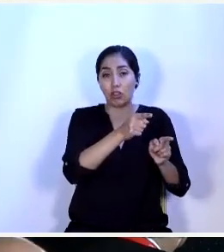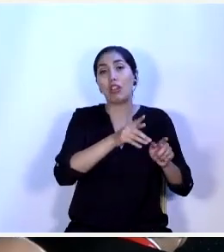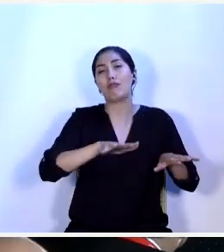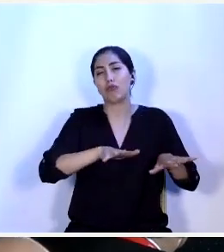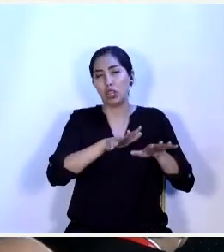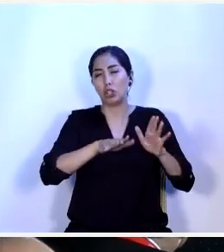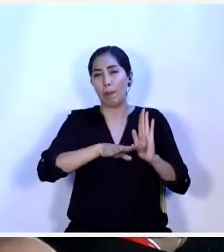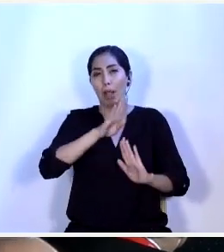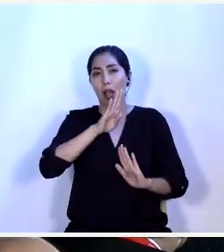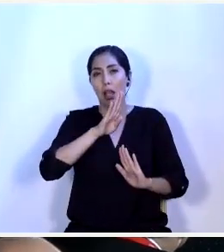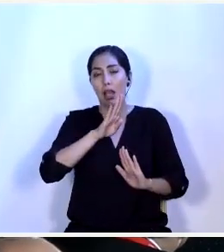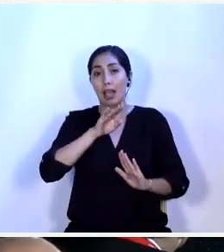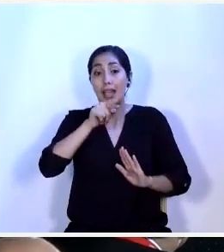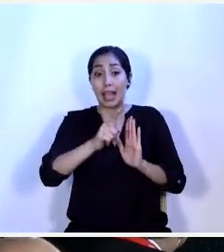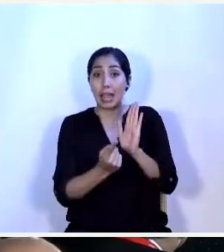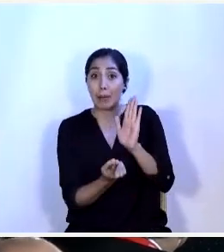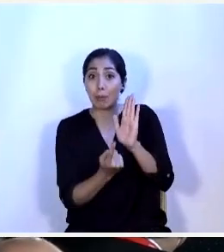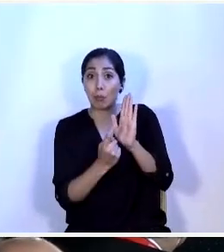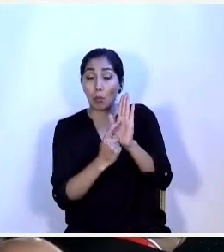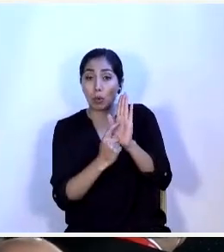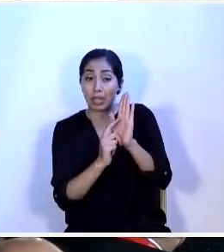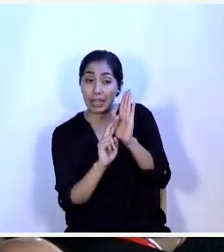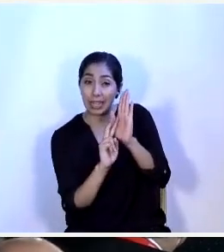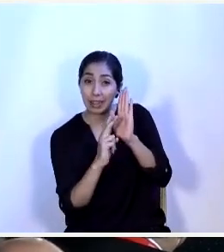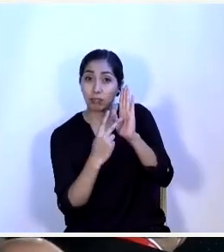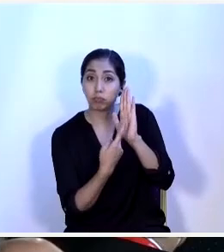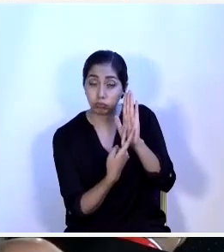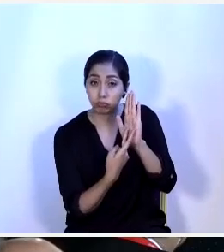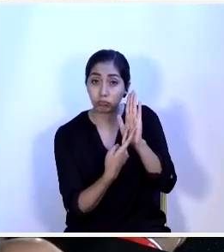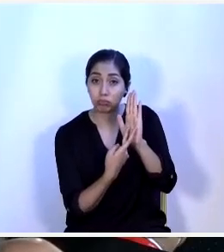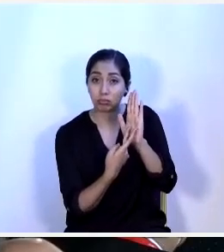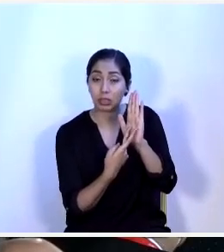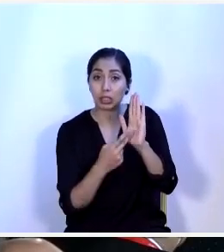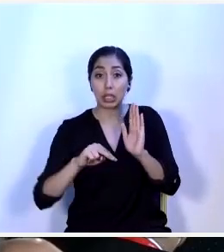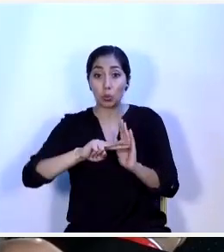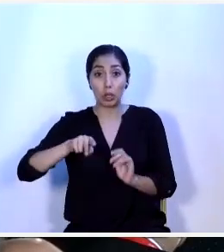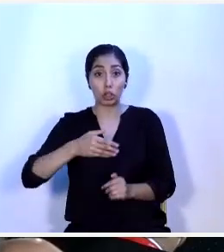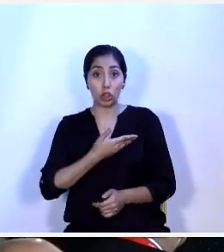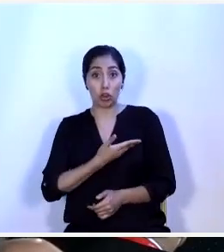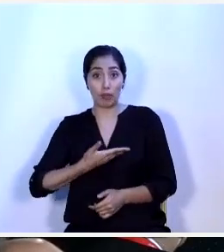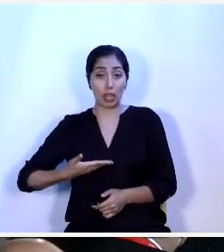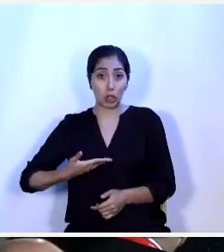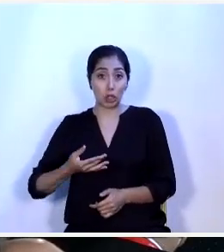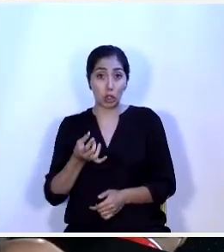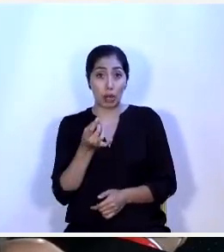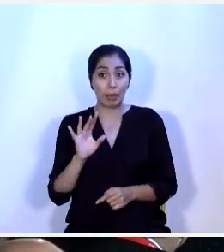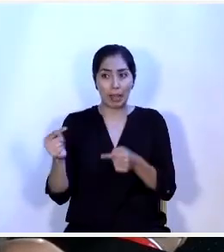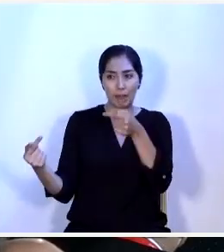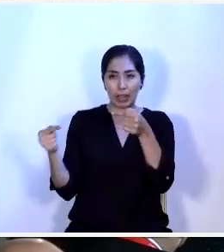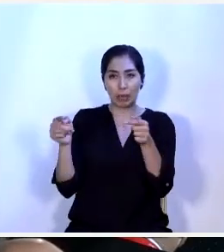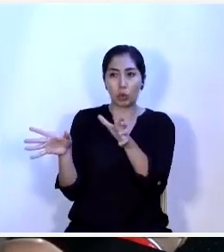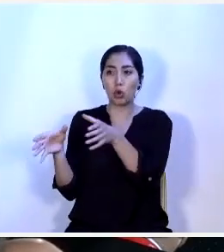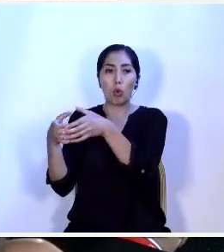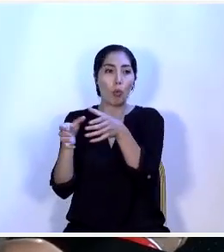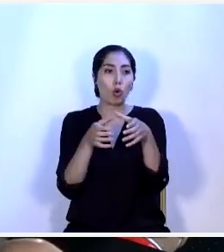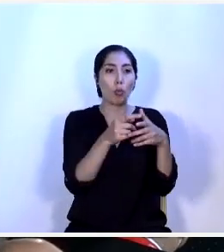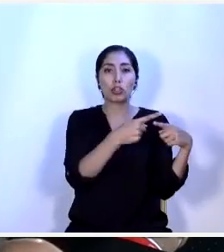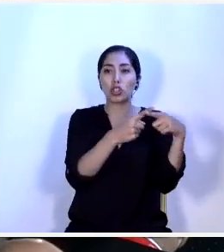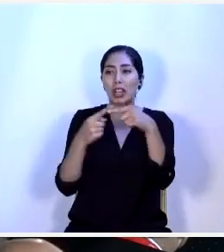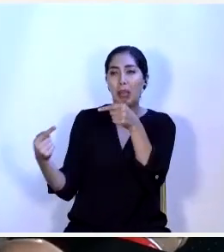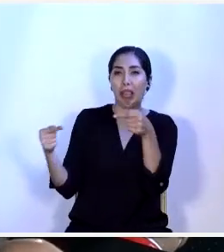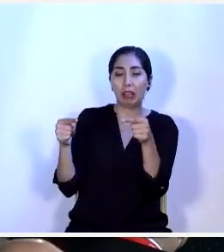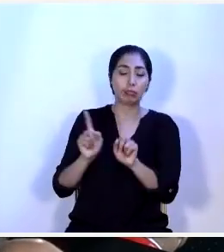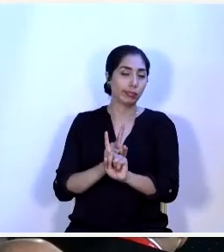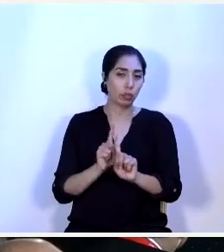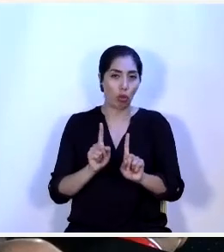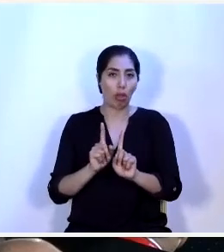antes, no debe ser vista como una reforma tributaria de nuestro gobierno ni como un enfrentamiento entre clases sociales. Esta reforma